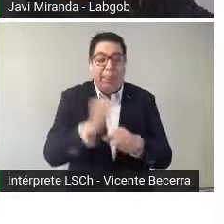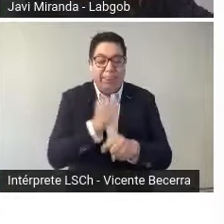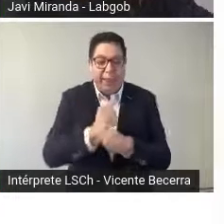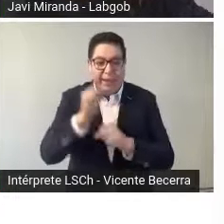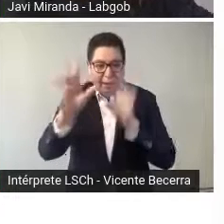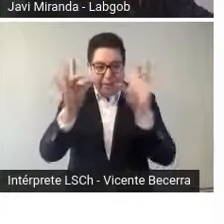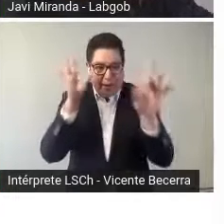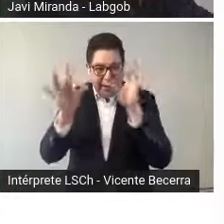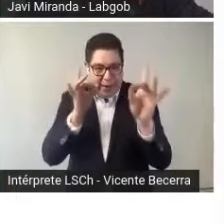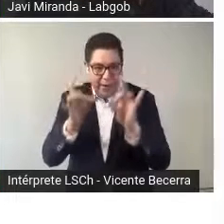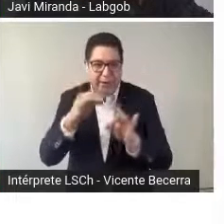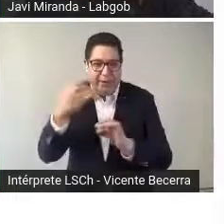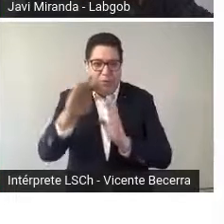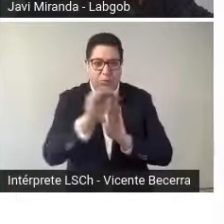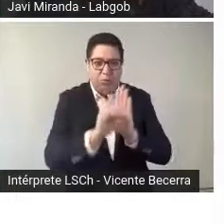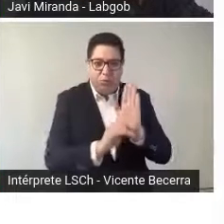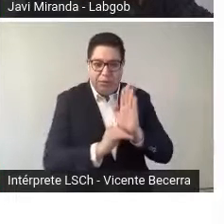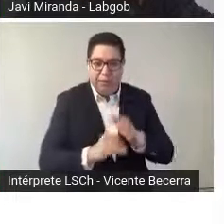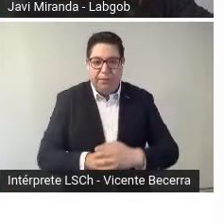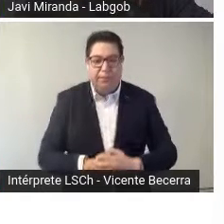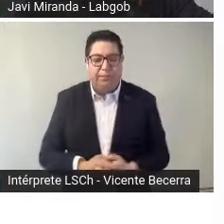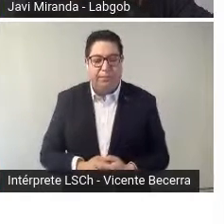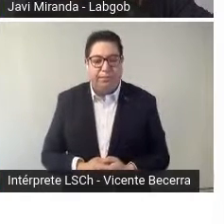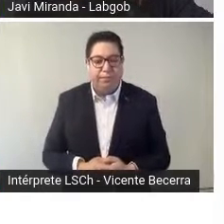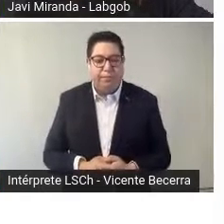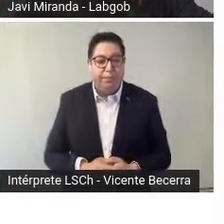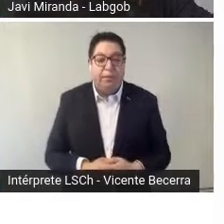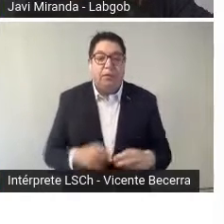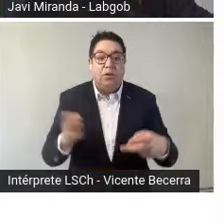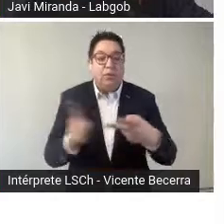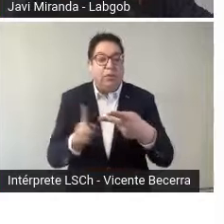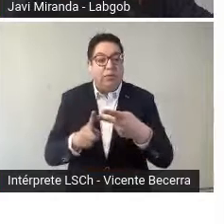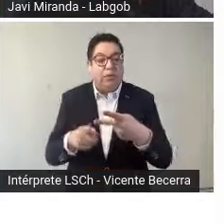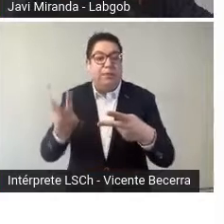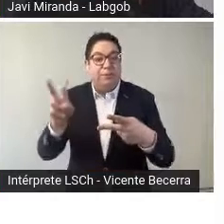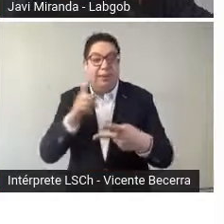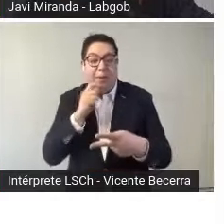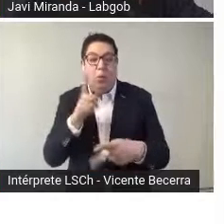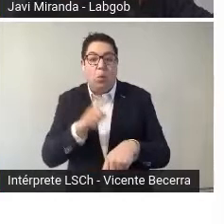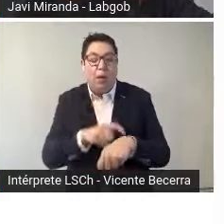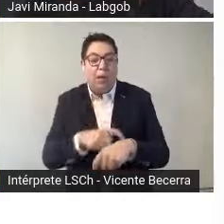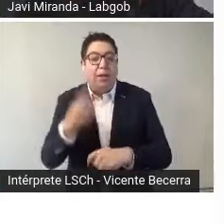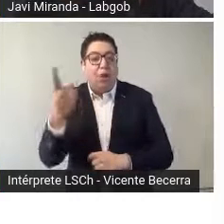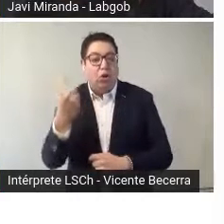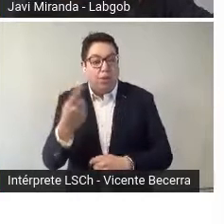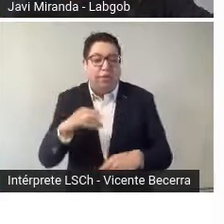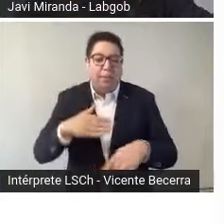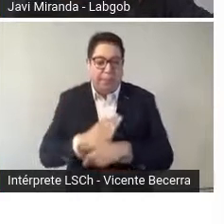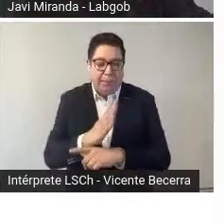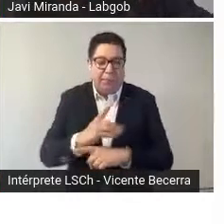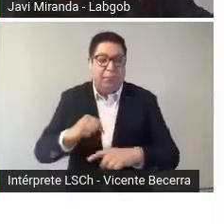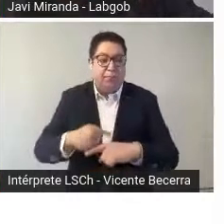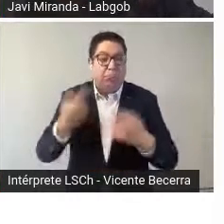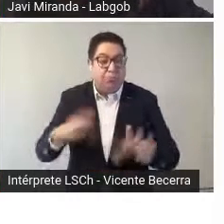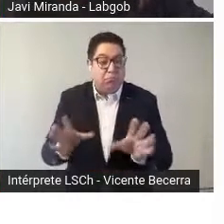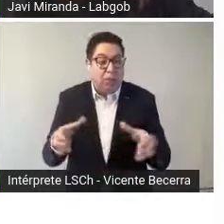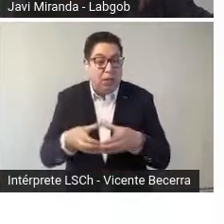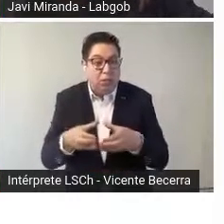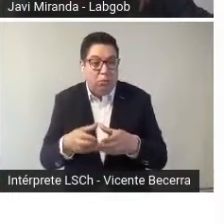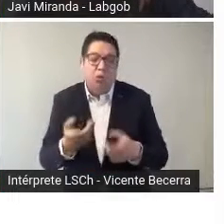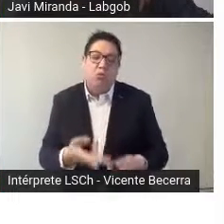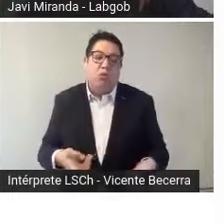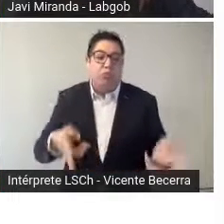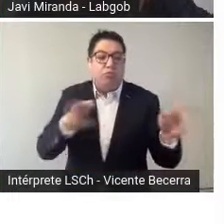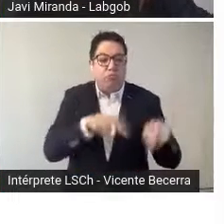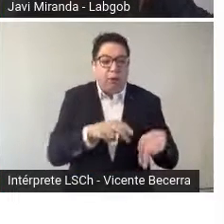interese del programa de actividades. ¿Ya? Y la segunda ronda va a comenzar a las 11. Entonces, una vez que termine la primera ronda, vuelven al programa